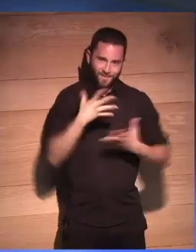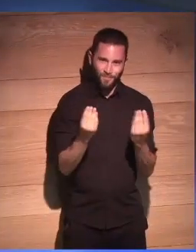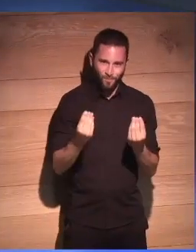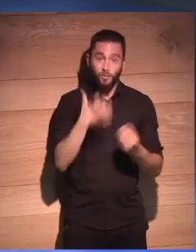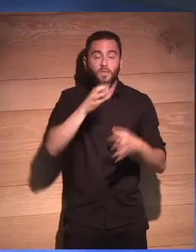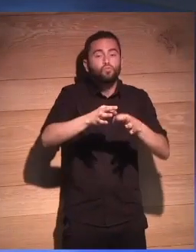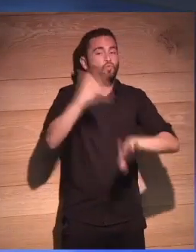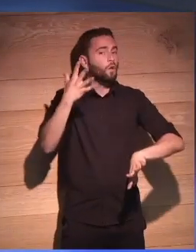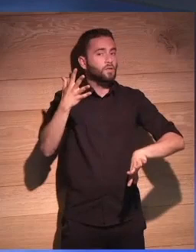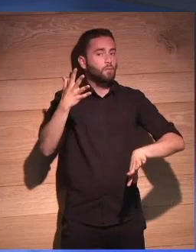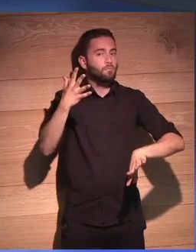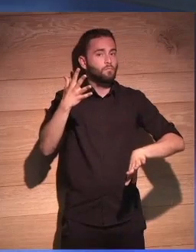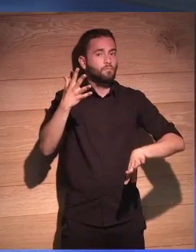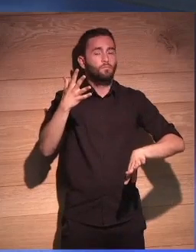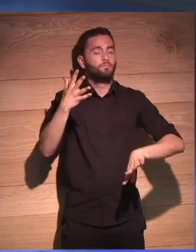la suerte de tener